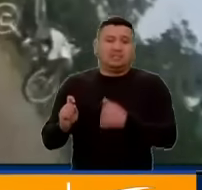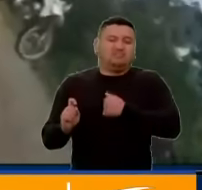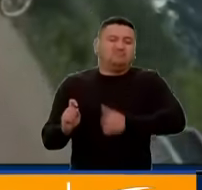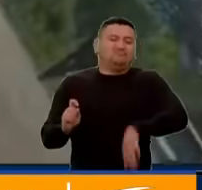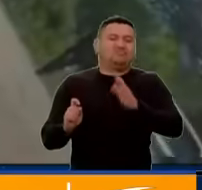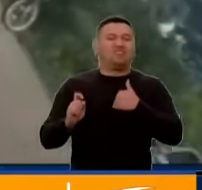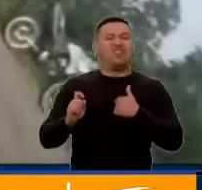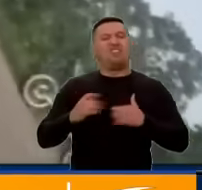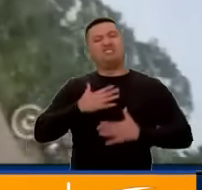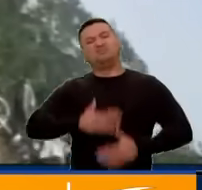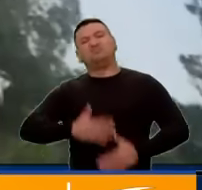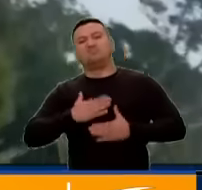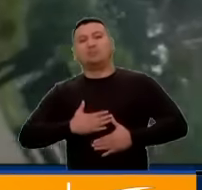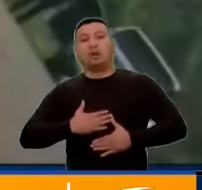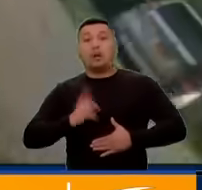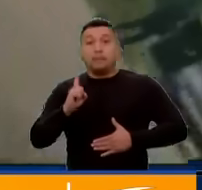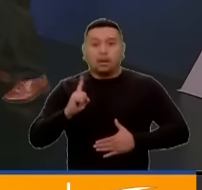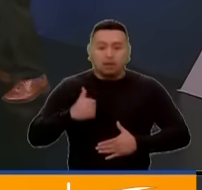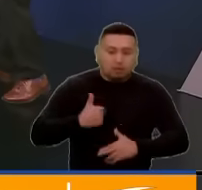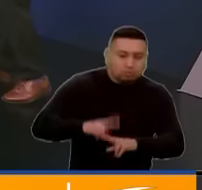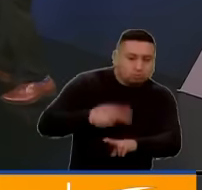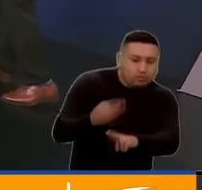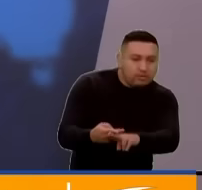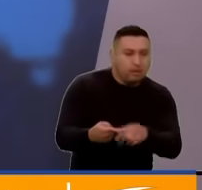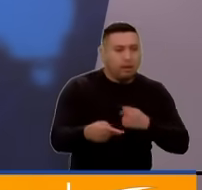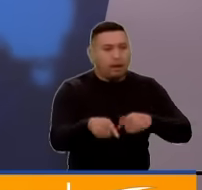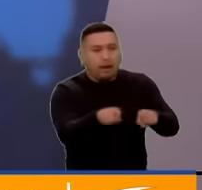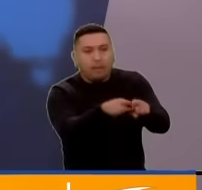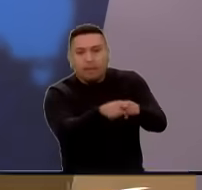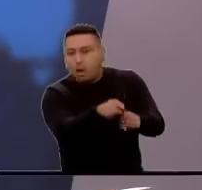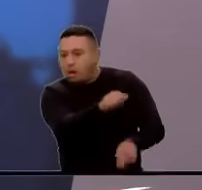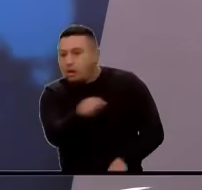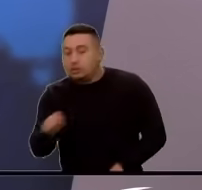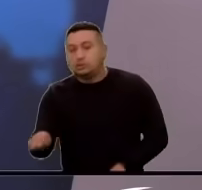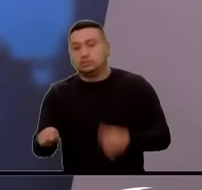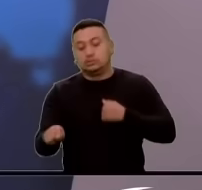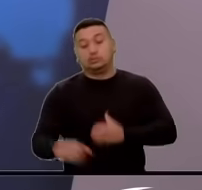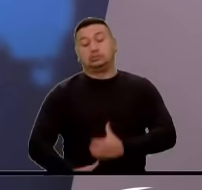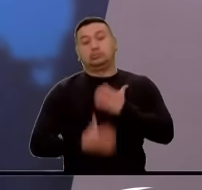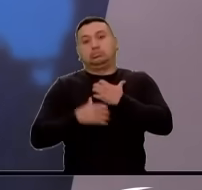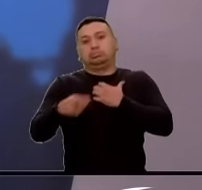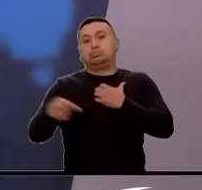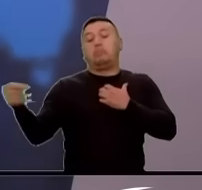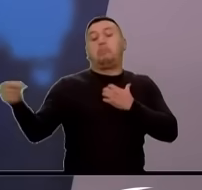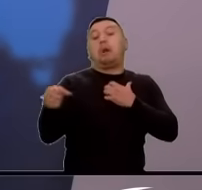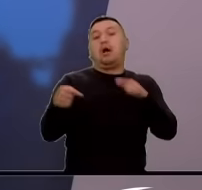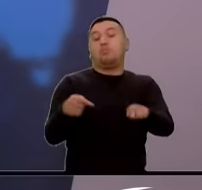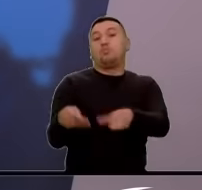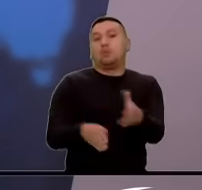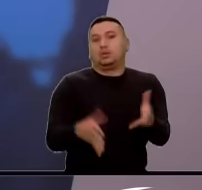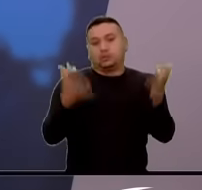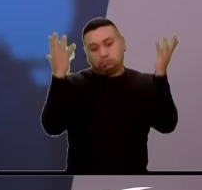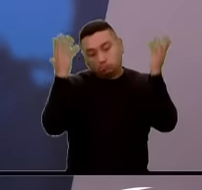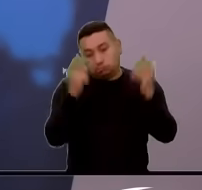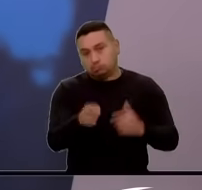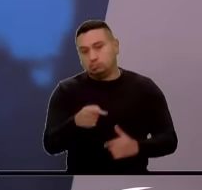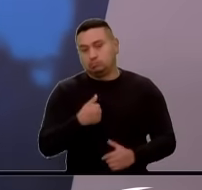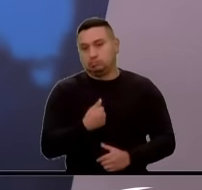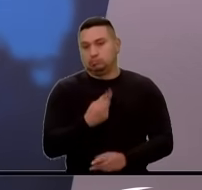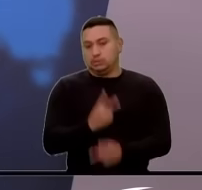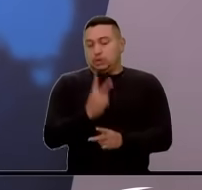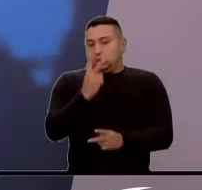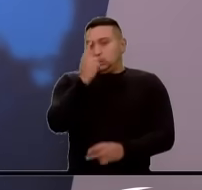siempre fue mi sobrina y mi hermana, por supuesto. Concejal, aquí tenemos unas fotos de un video, hemos sacado estas fotografías del video.